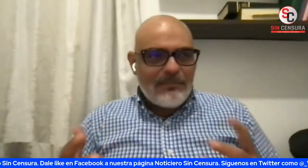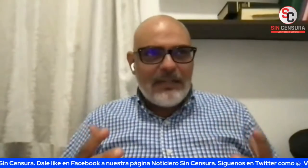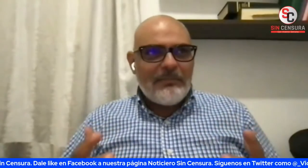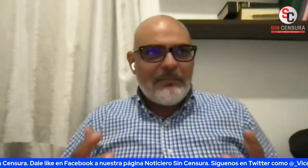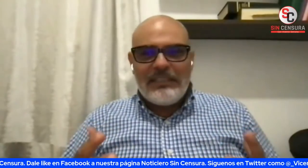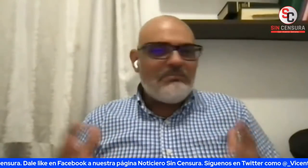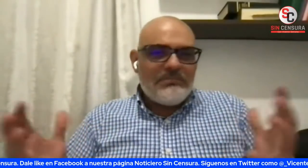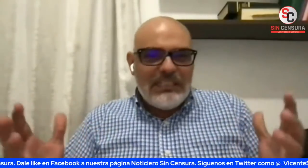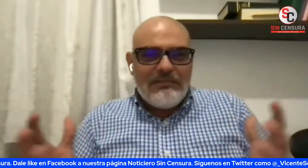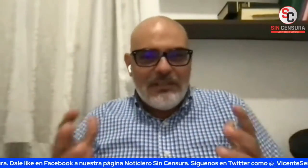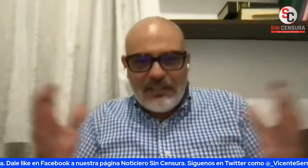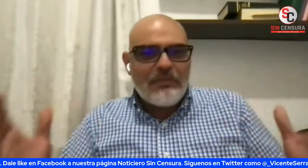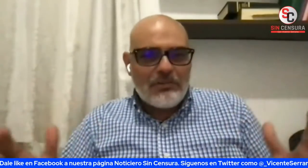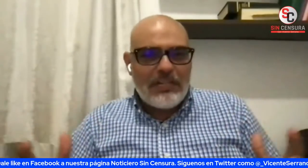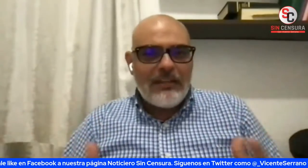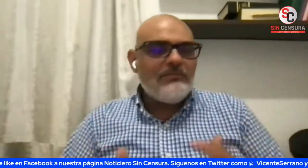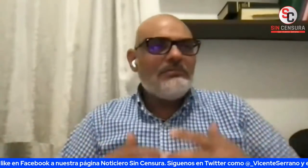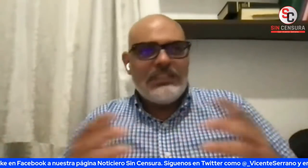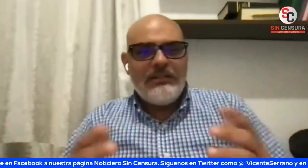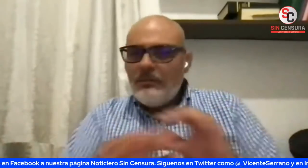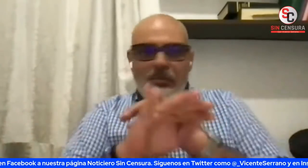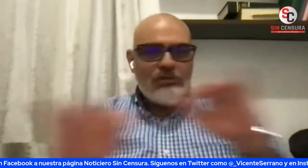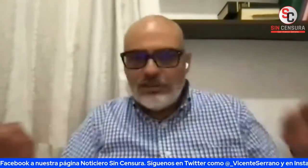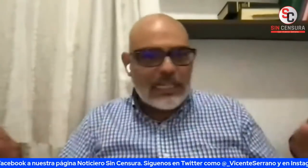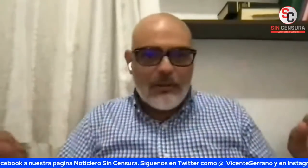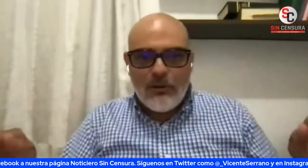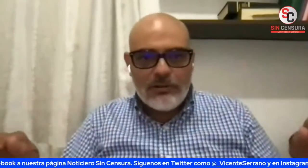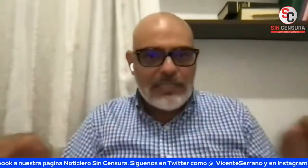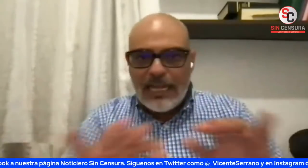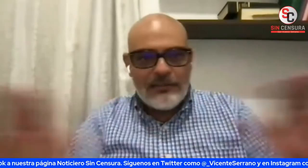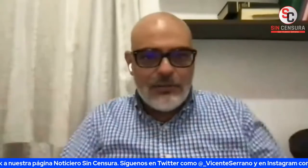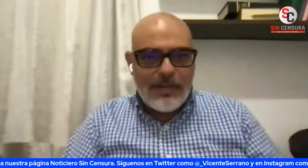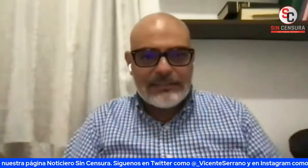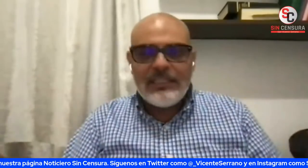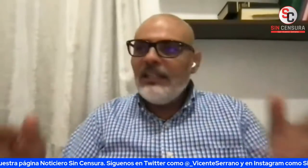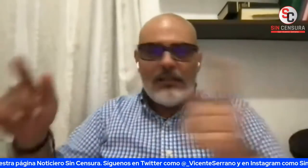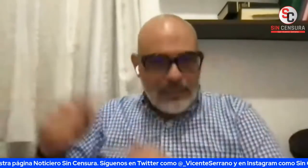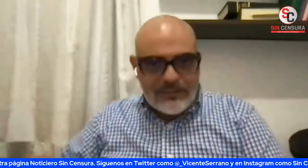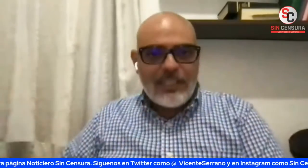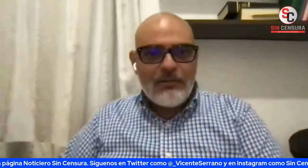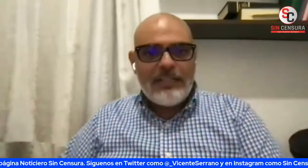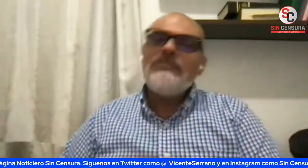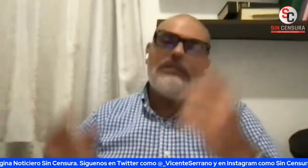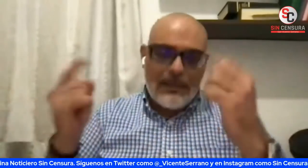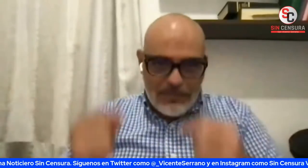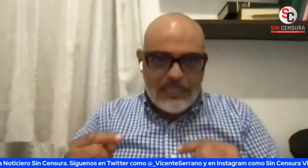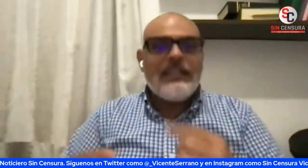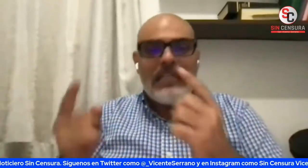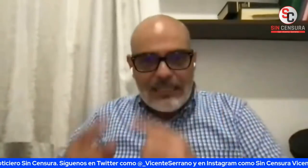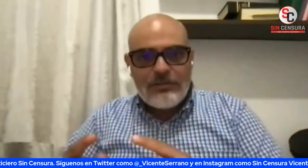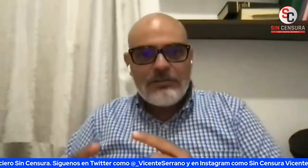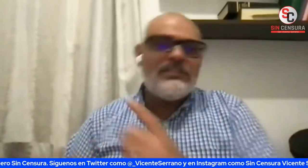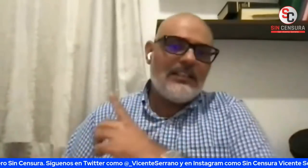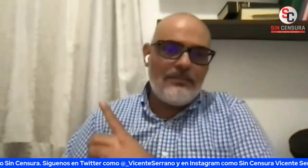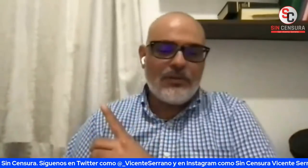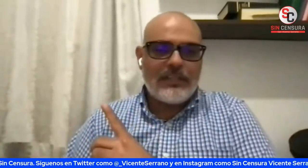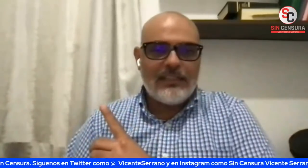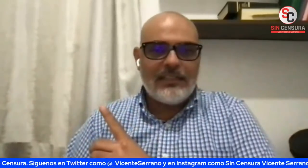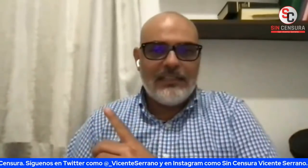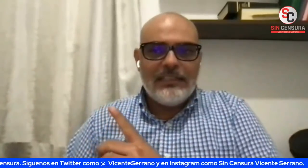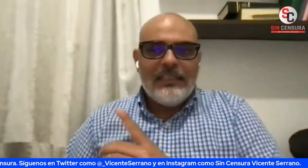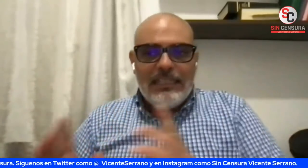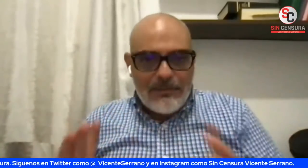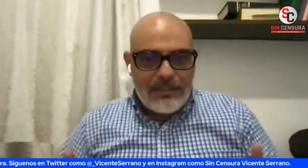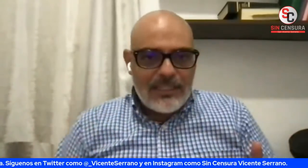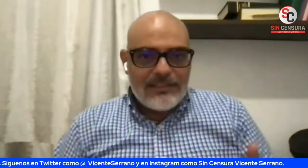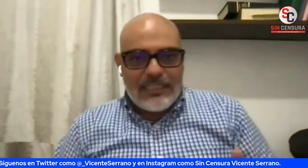criticar a Martín, sí, desafortunado, sí, punto, se acabó, ya, no más. ¿Están ayudando? También, y eso sí es